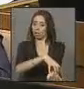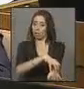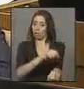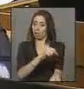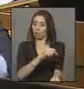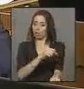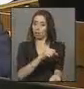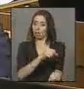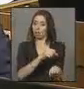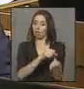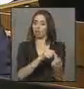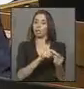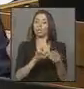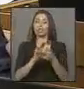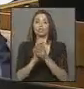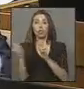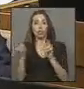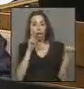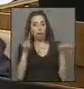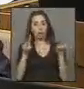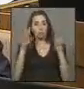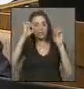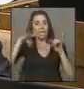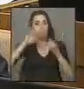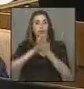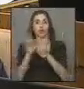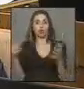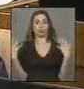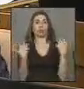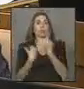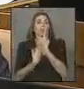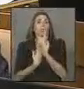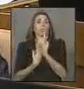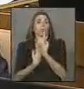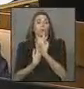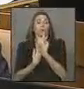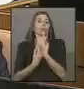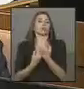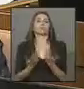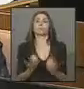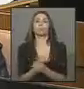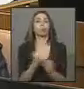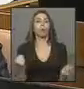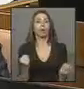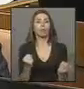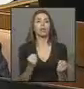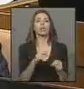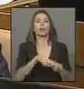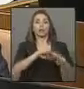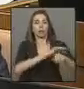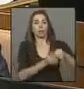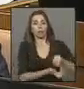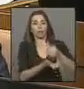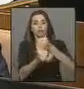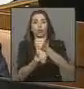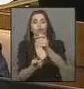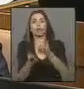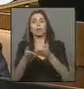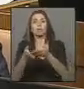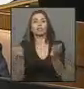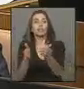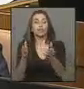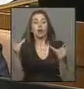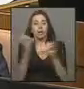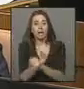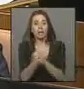si se mueve una hoja tiene que tener conocimiento de todo, entonces eso obviamente ha imposibilitado que esta situación se materialice de buena forma y de